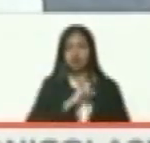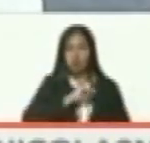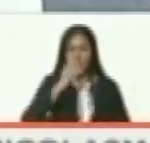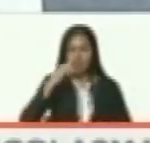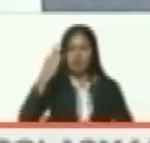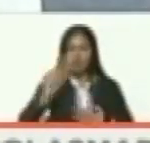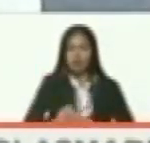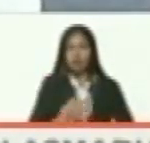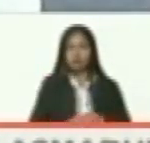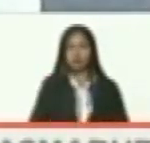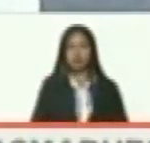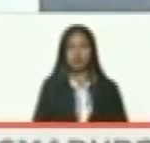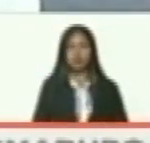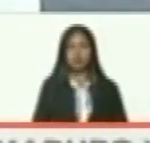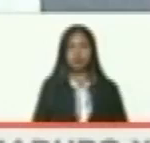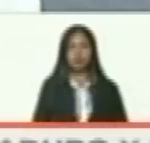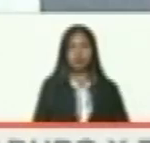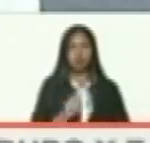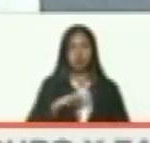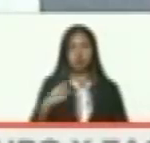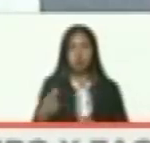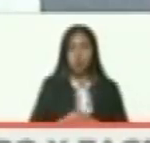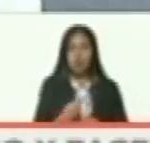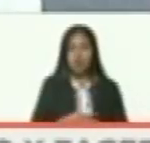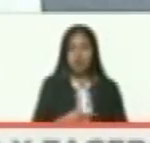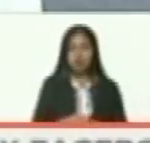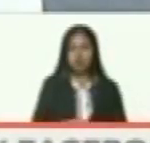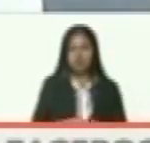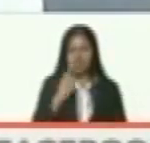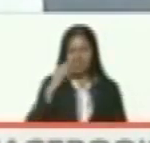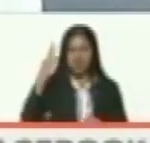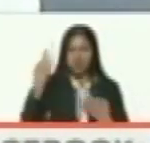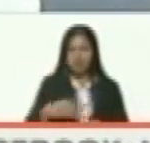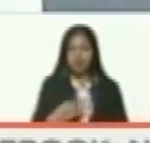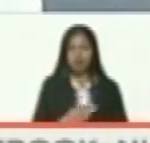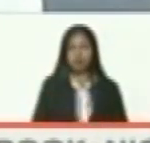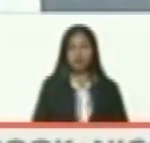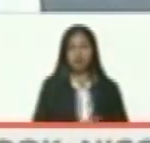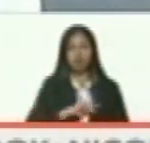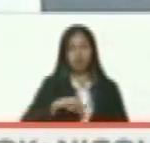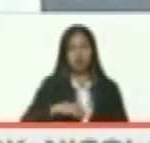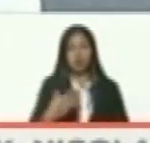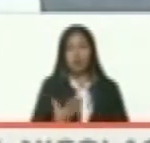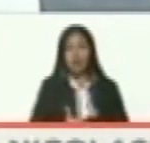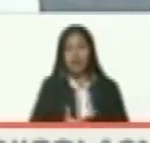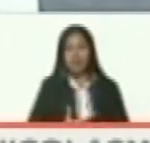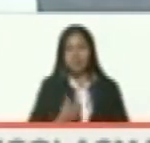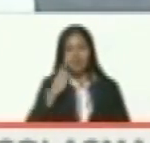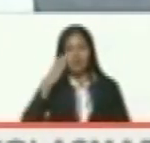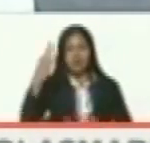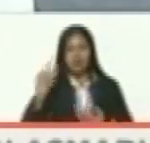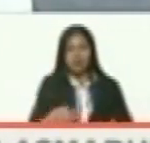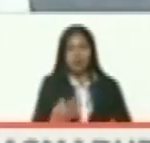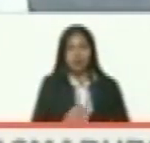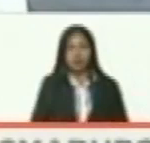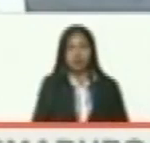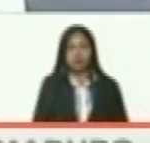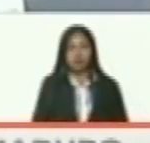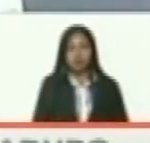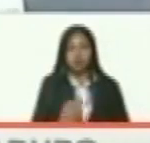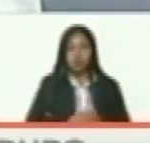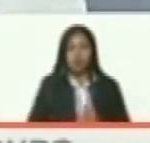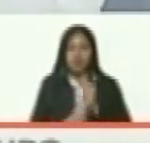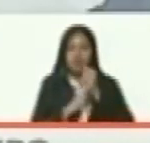verdad. Nuestros gobernadores son de verdad, nuestros alcaldes son de verdad, son